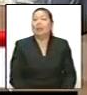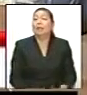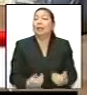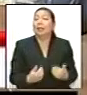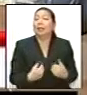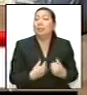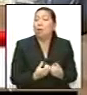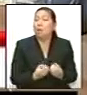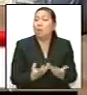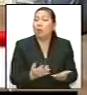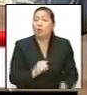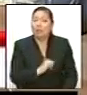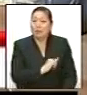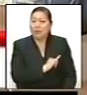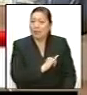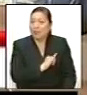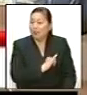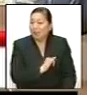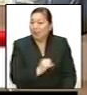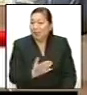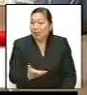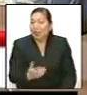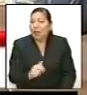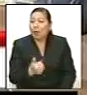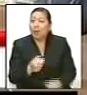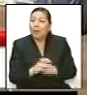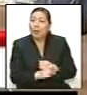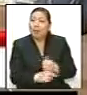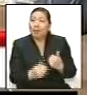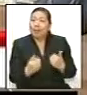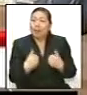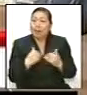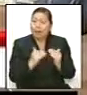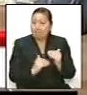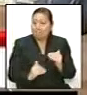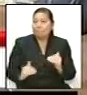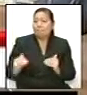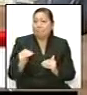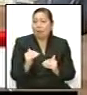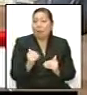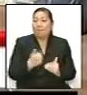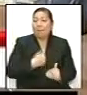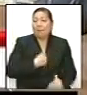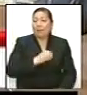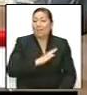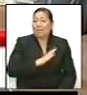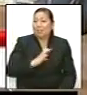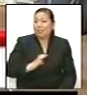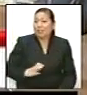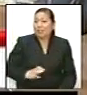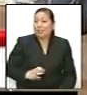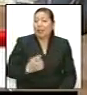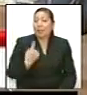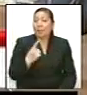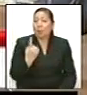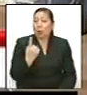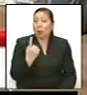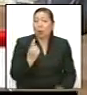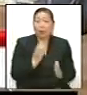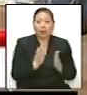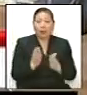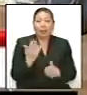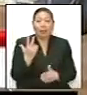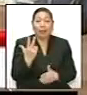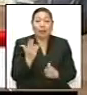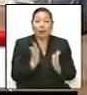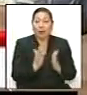tenemos demasiadas instituciones, inclusive en otros países que tienen mayor, el propio Estados Unidos tiene para un solo organismo, para